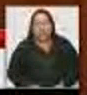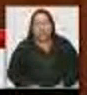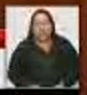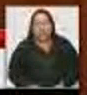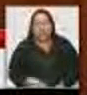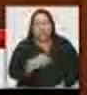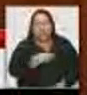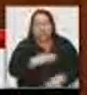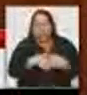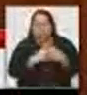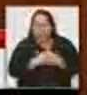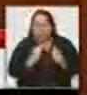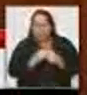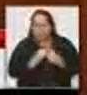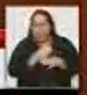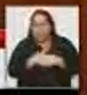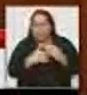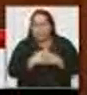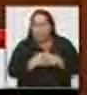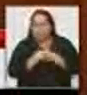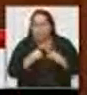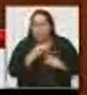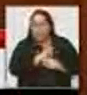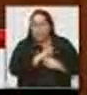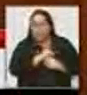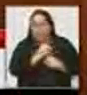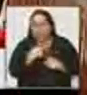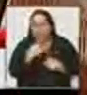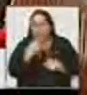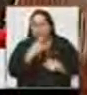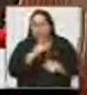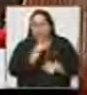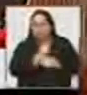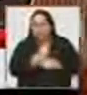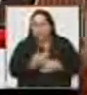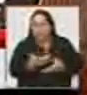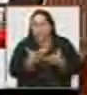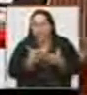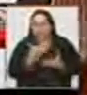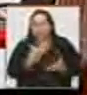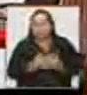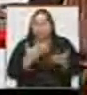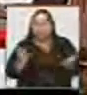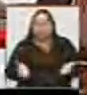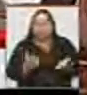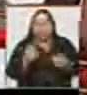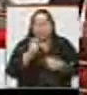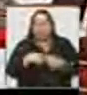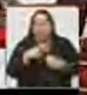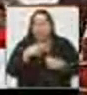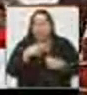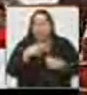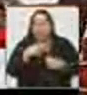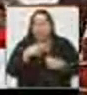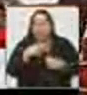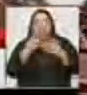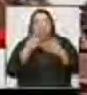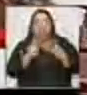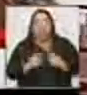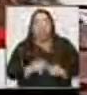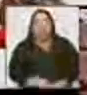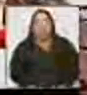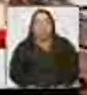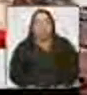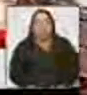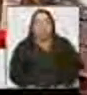Ejecutivo, a través de todos los sectores, tiene como lineamiento transversal el promover la participación de las mujeres en el sistema